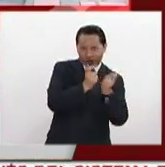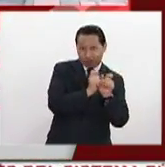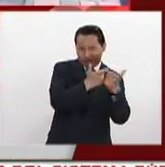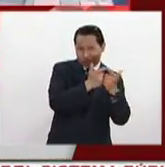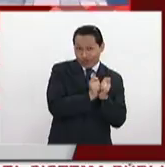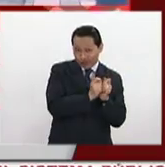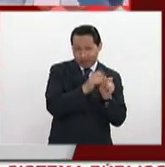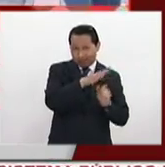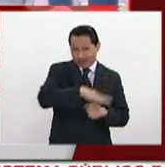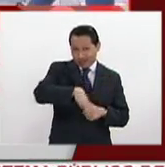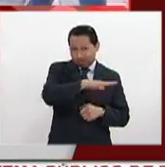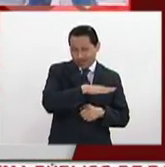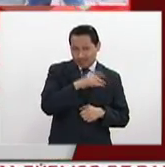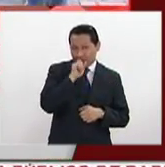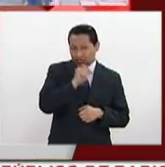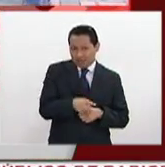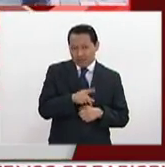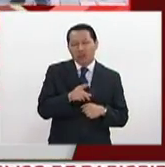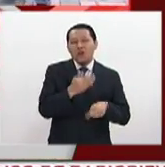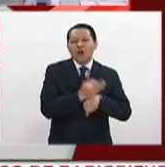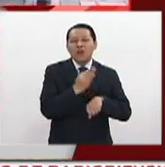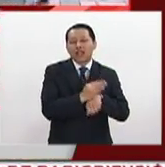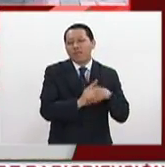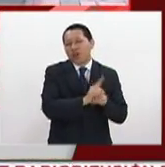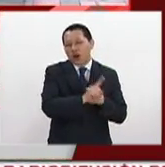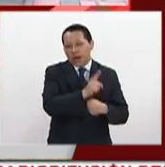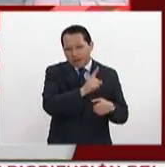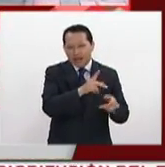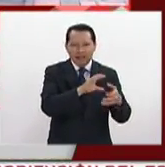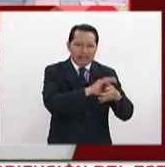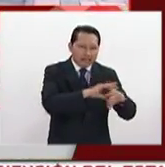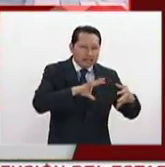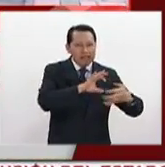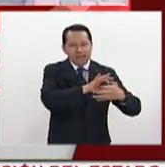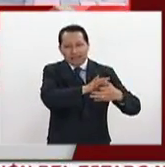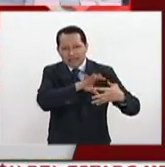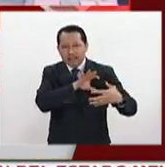Unidad Democrática, está fracturada y es como la principal